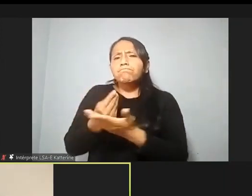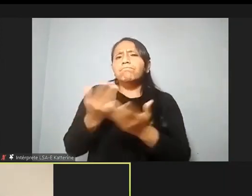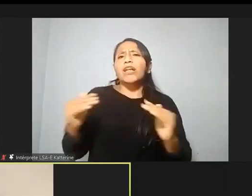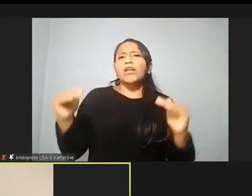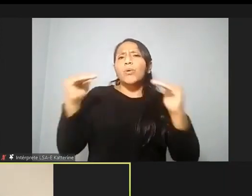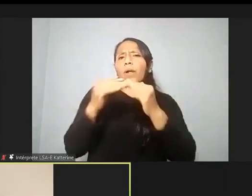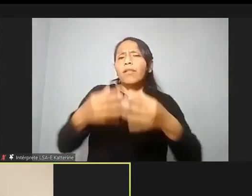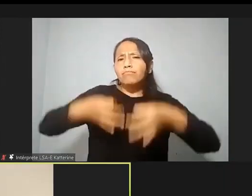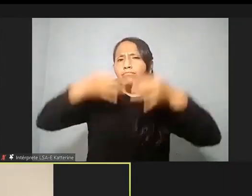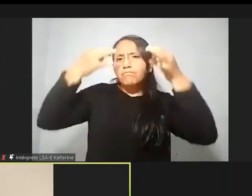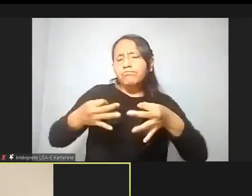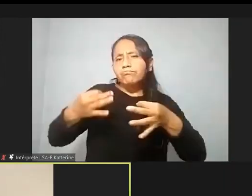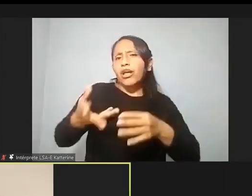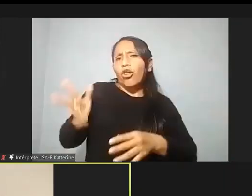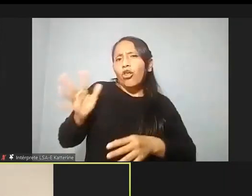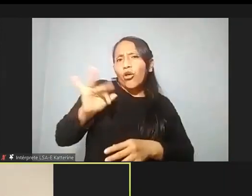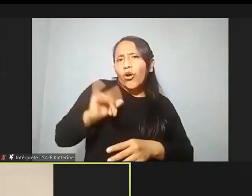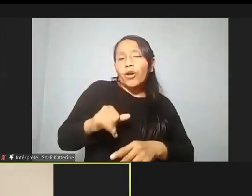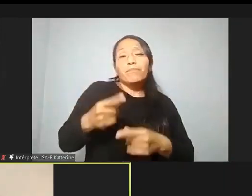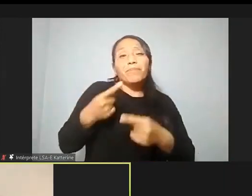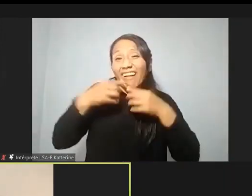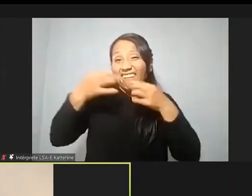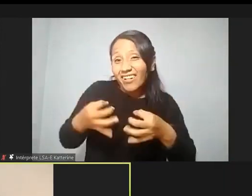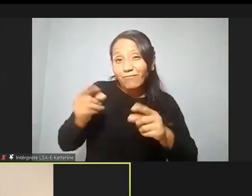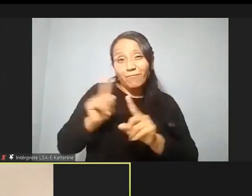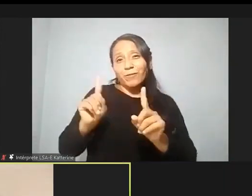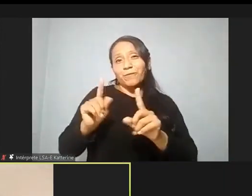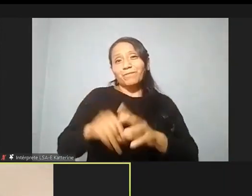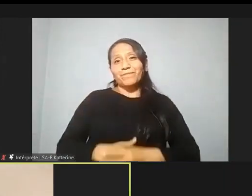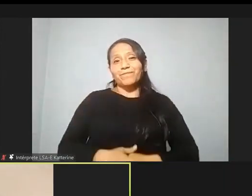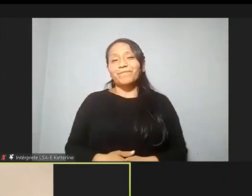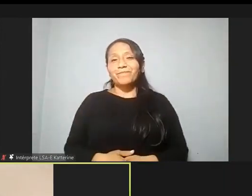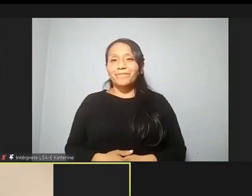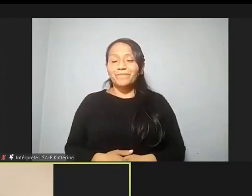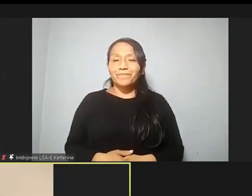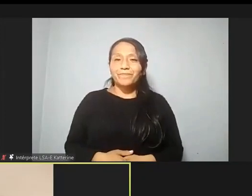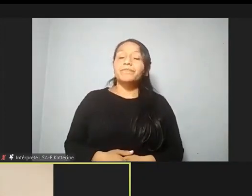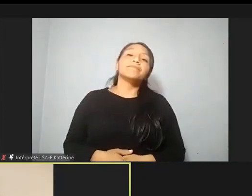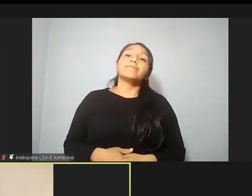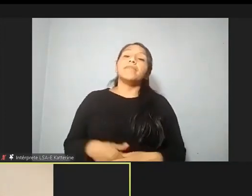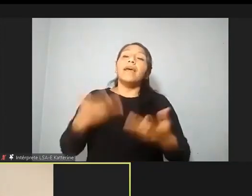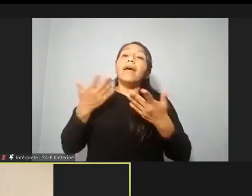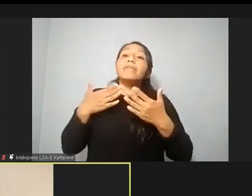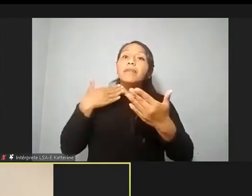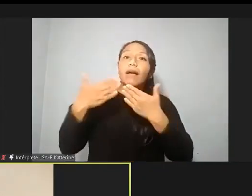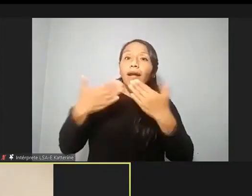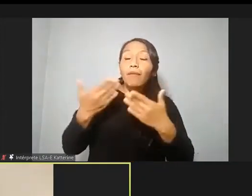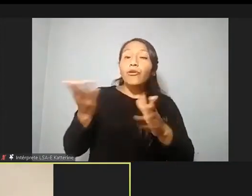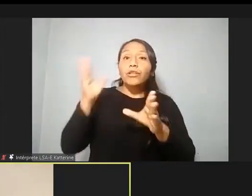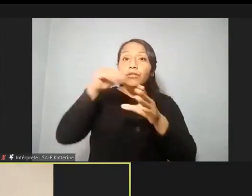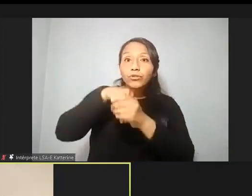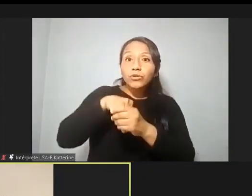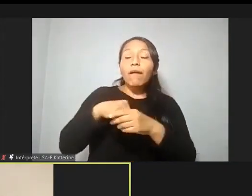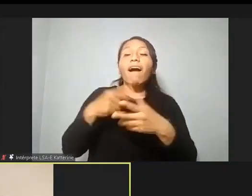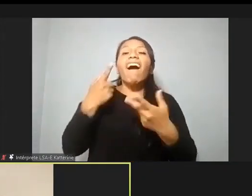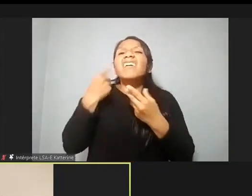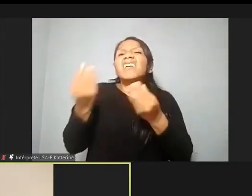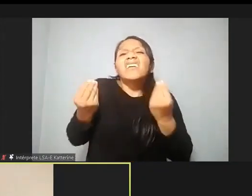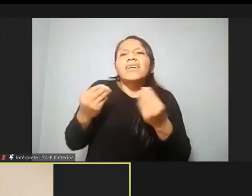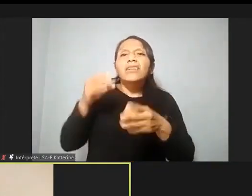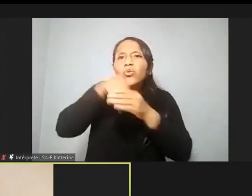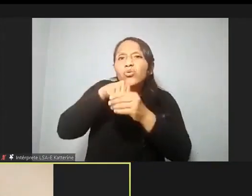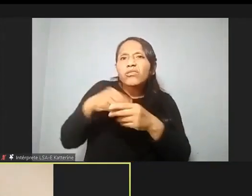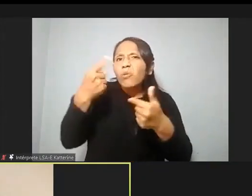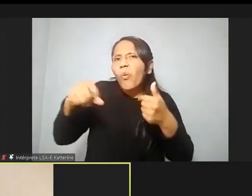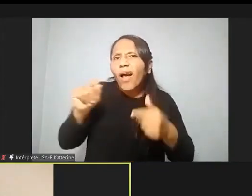en su cotidianidad. Pero esto no se cumple así. También, si hablamos de inclusión, hay que ver de qué inclusión se habla.